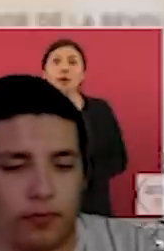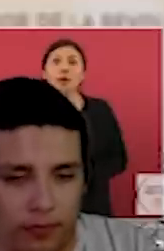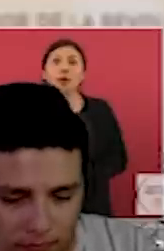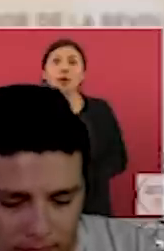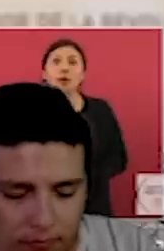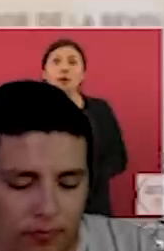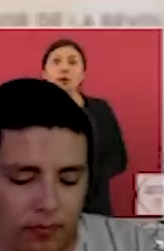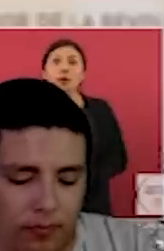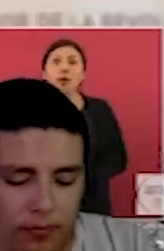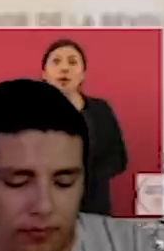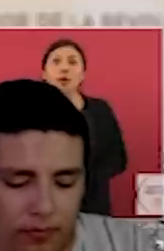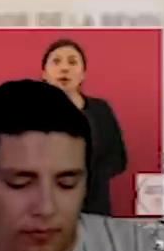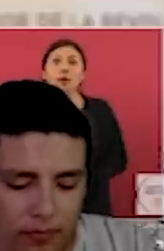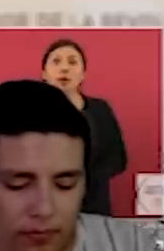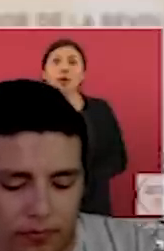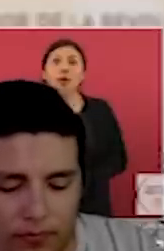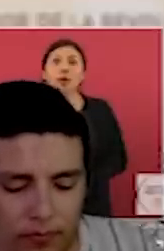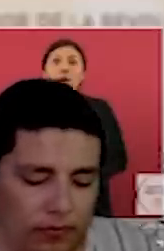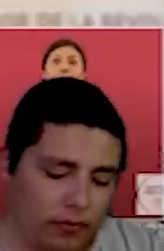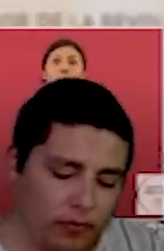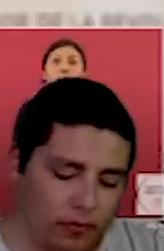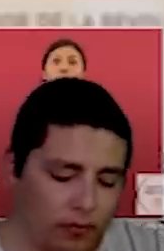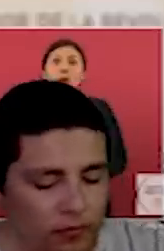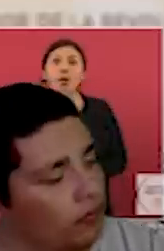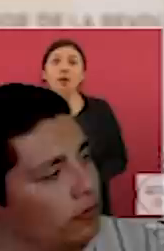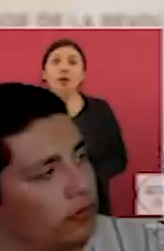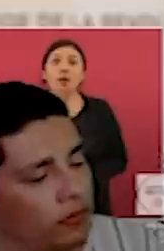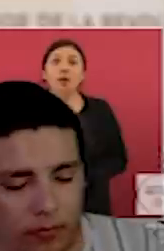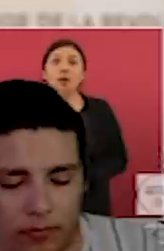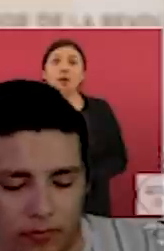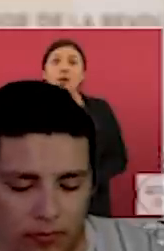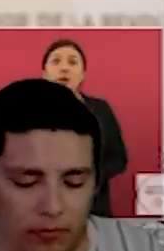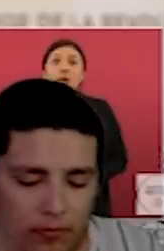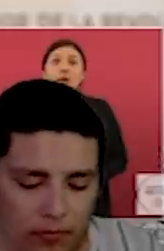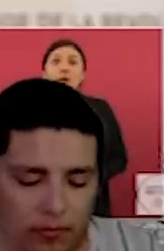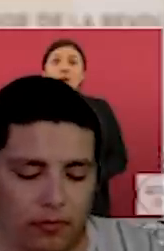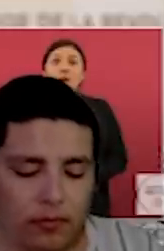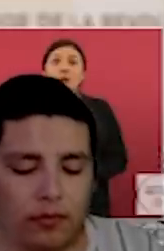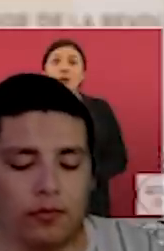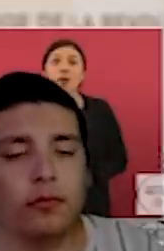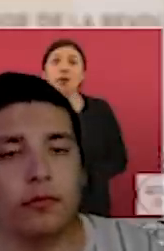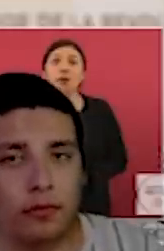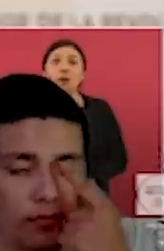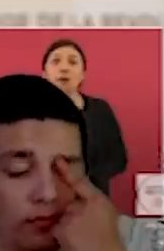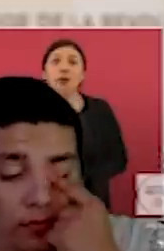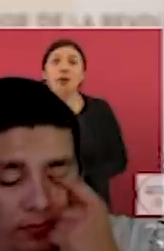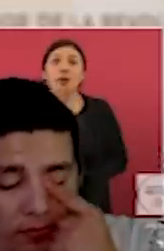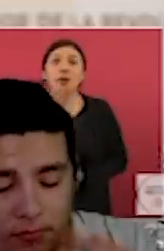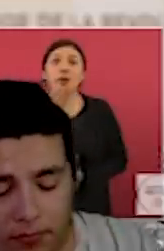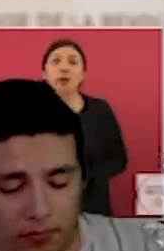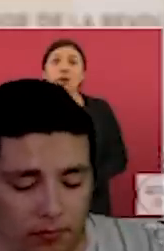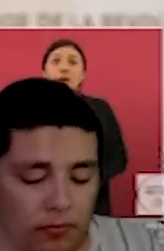al voto. Y dice, él siempre ha estado diciendo que es la única herramienta que tenemos democrática para hacer